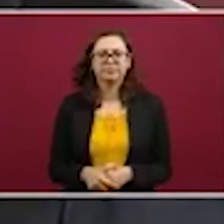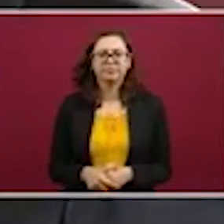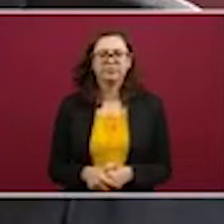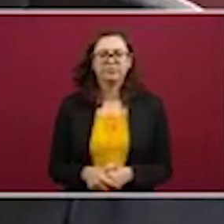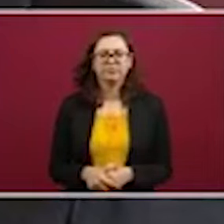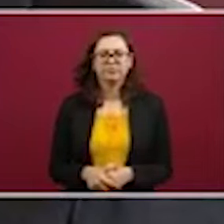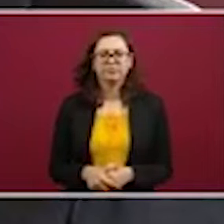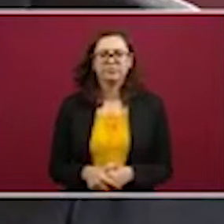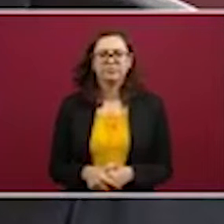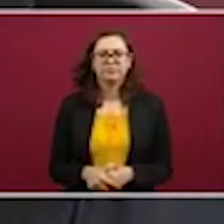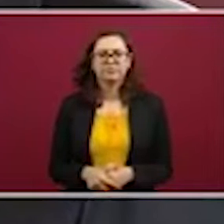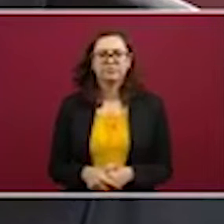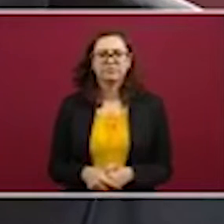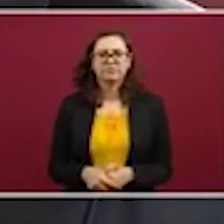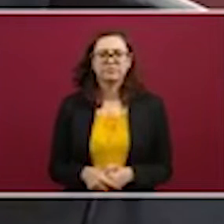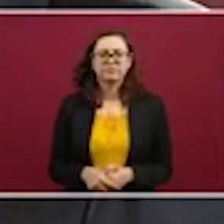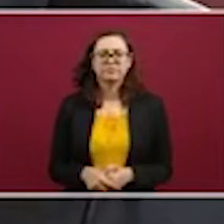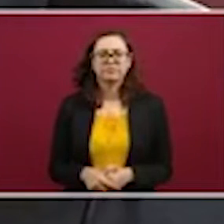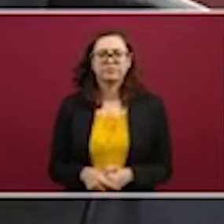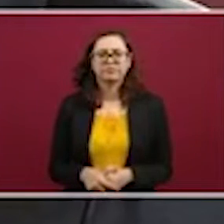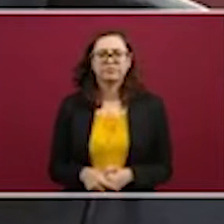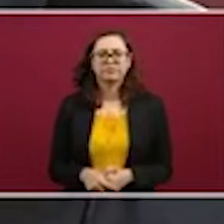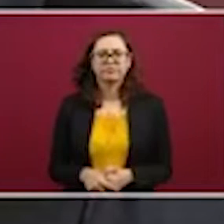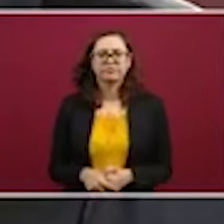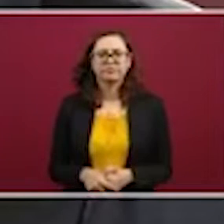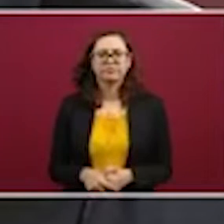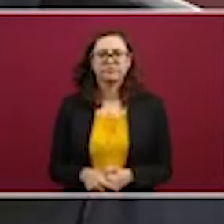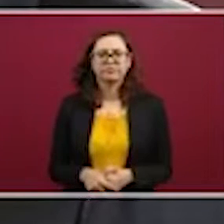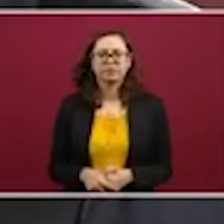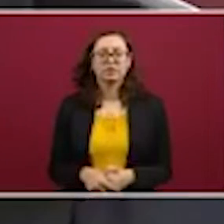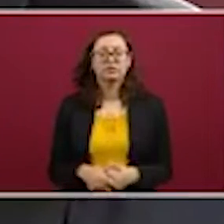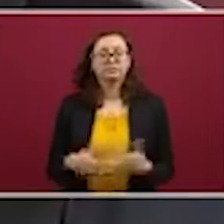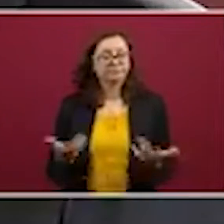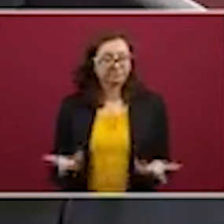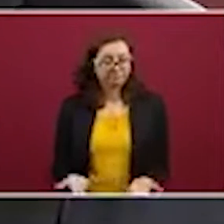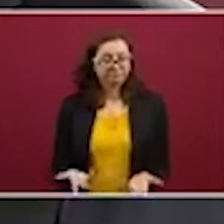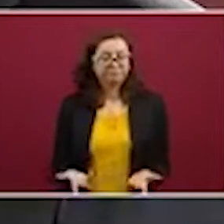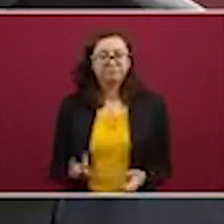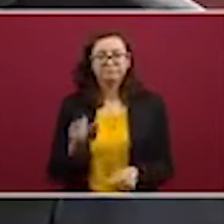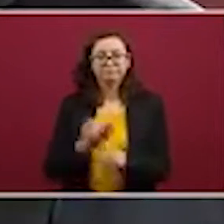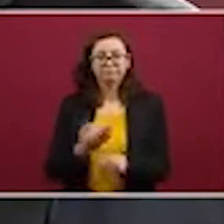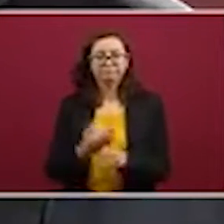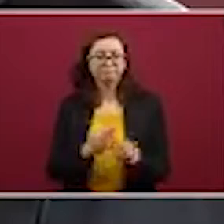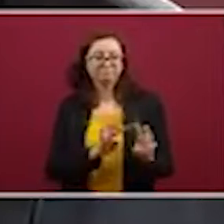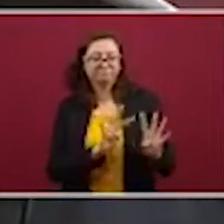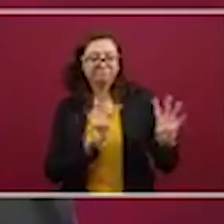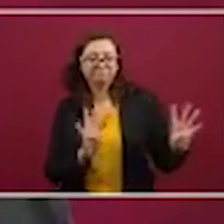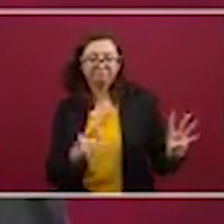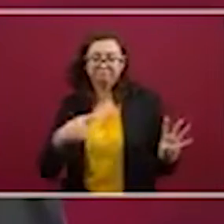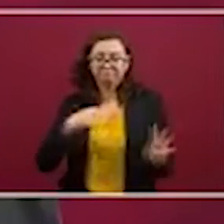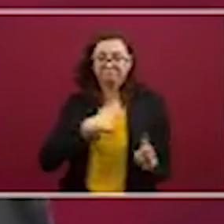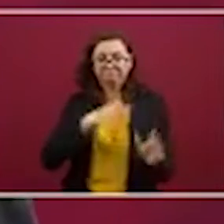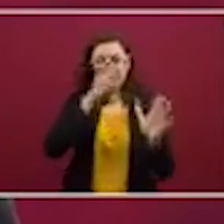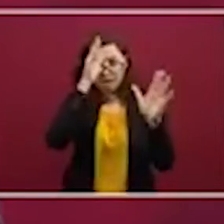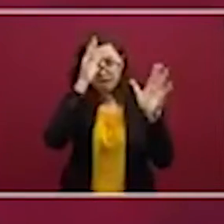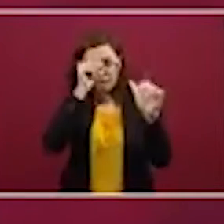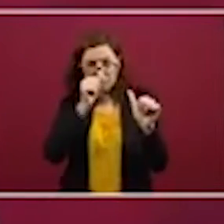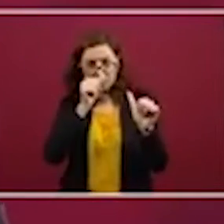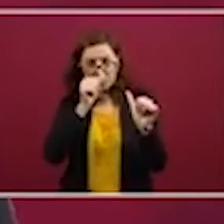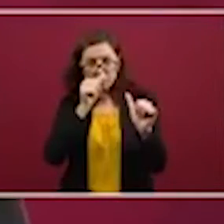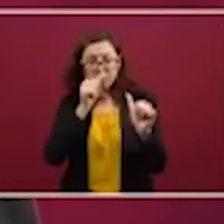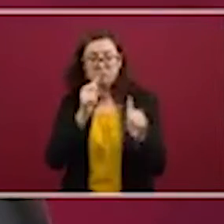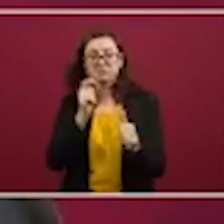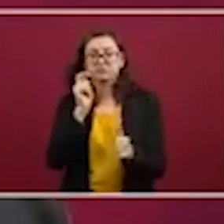una prioridad para el gobierno de México. Por parte de los banqueros que firmaron el acuerdo, se encuentra el CEO de HSBC